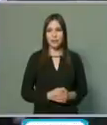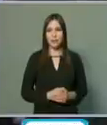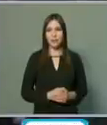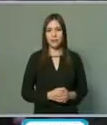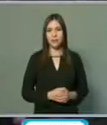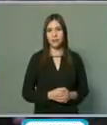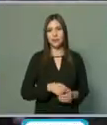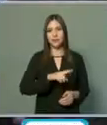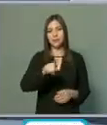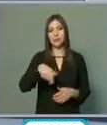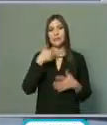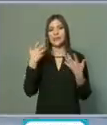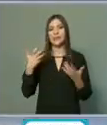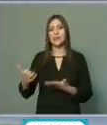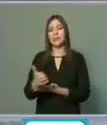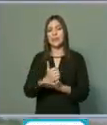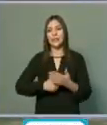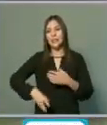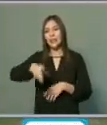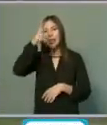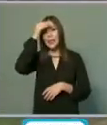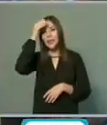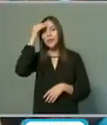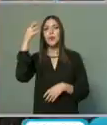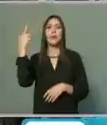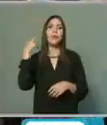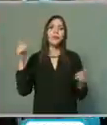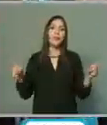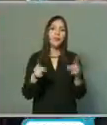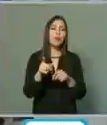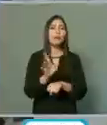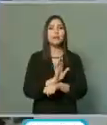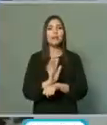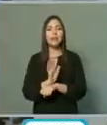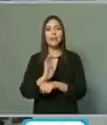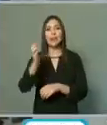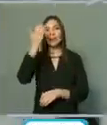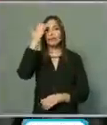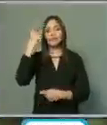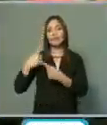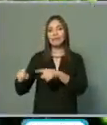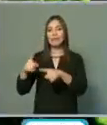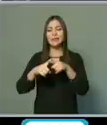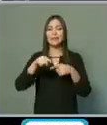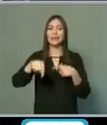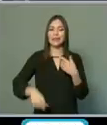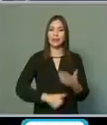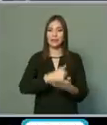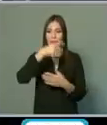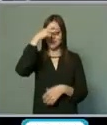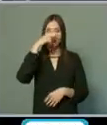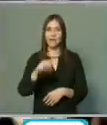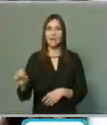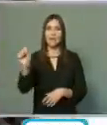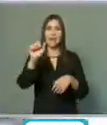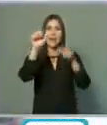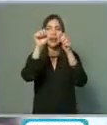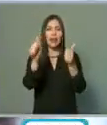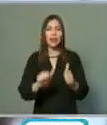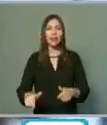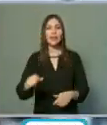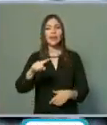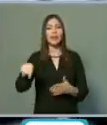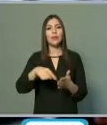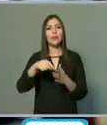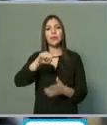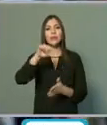Lugares para aprender y llenarte de música, cine y conocimiento tan solo aquí en tu ciudad. Otro sábado de artes y letras llega al